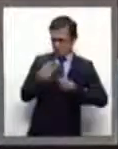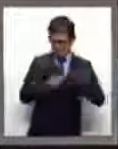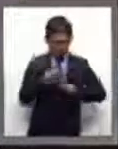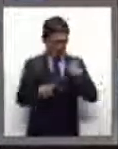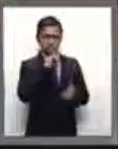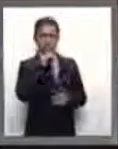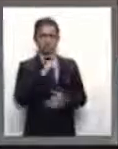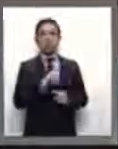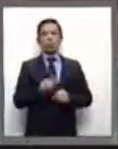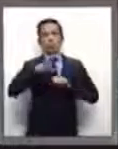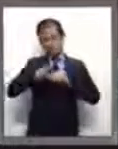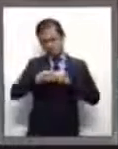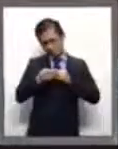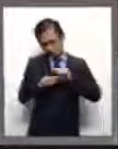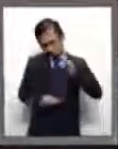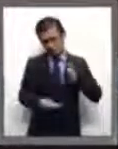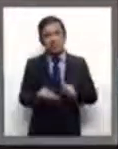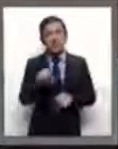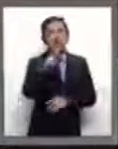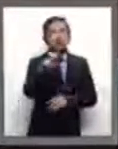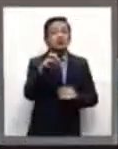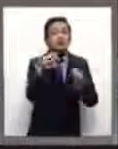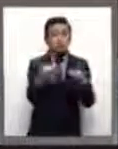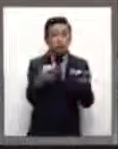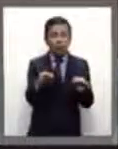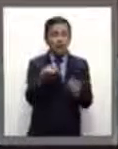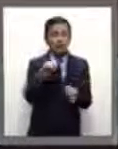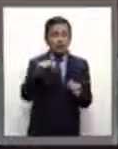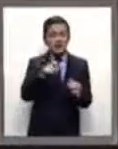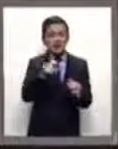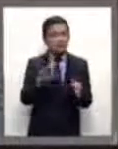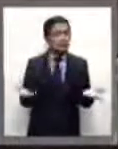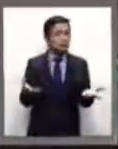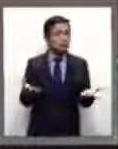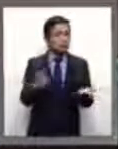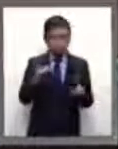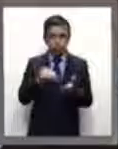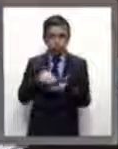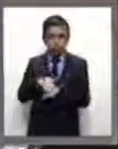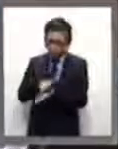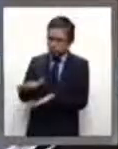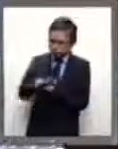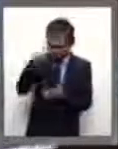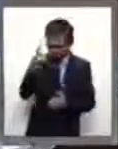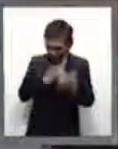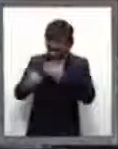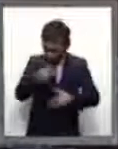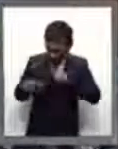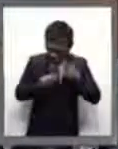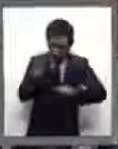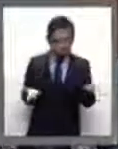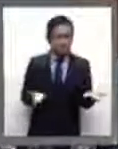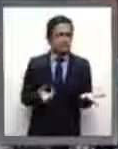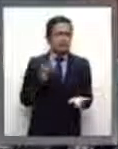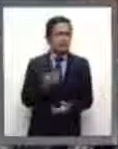páginas, todavía se siguen imprimiendo esas 200 páginas para poder estudiarlas a detalle. Y ello derivará, sin lugar a duda,